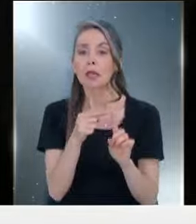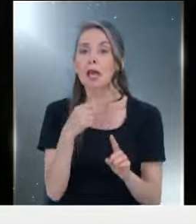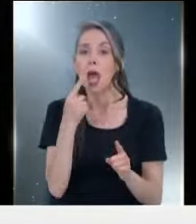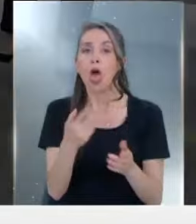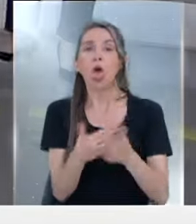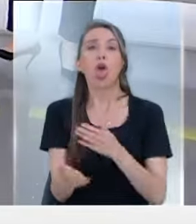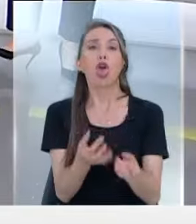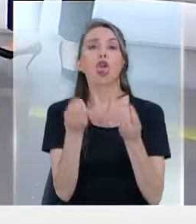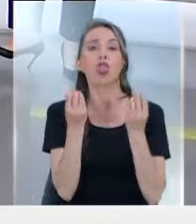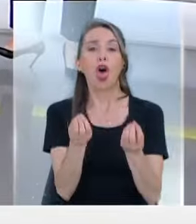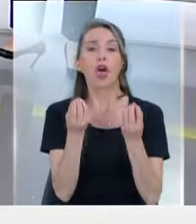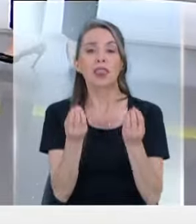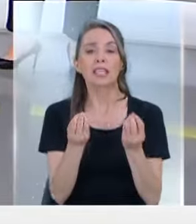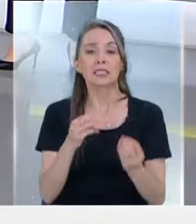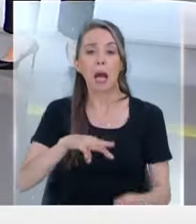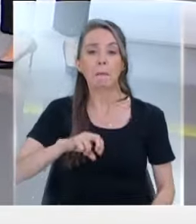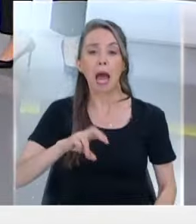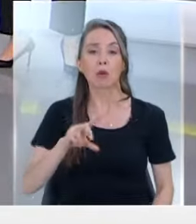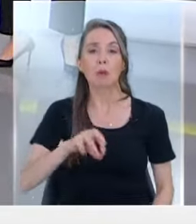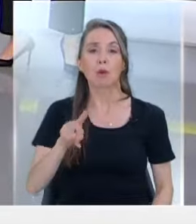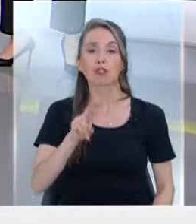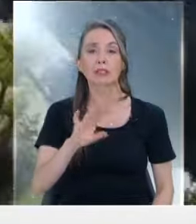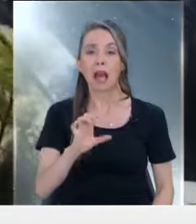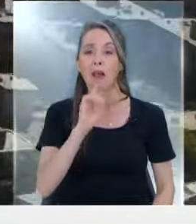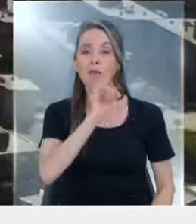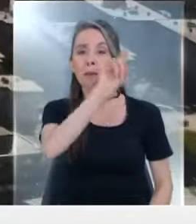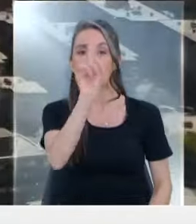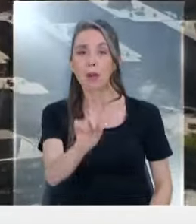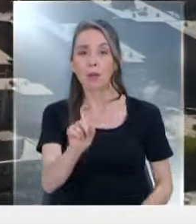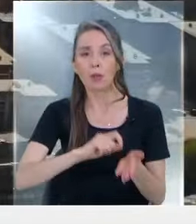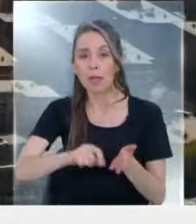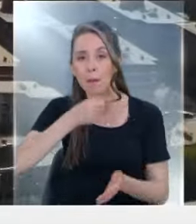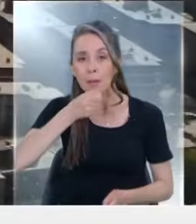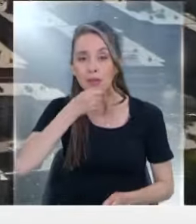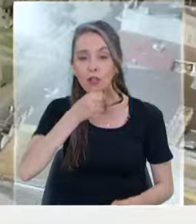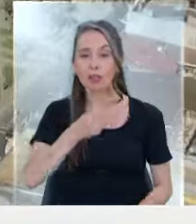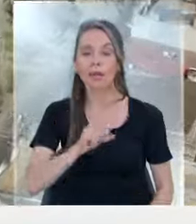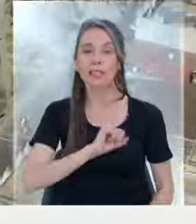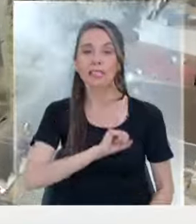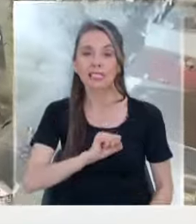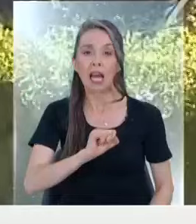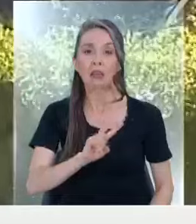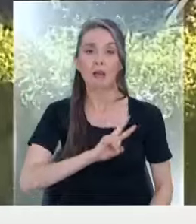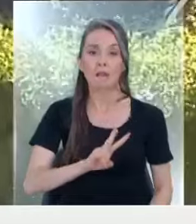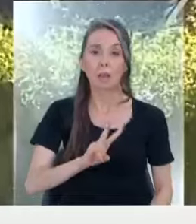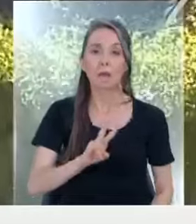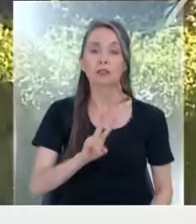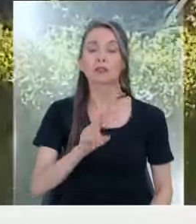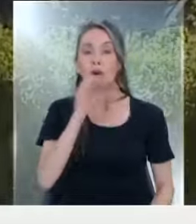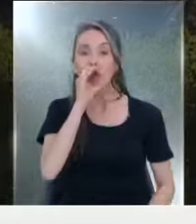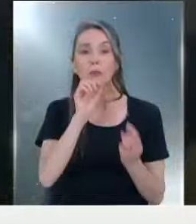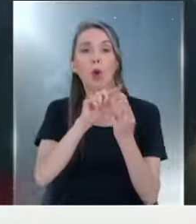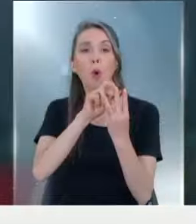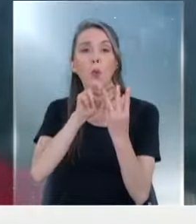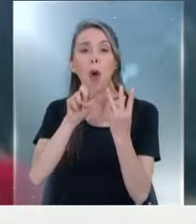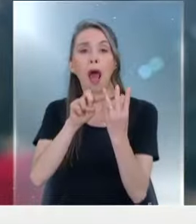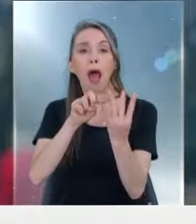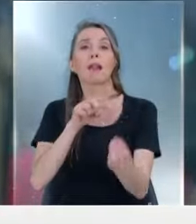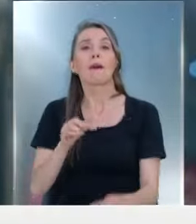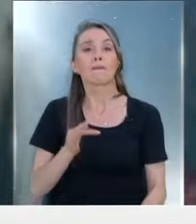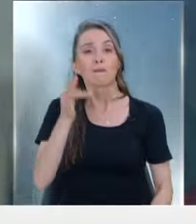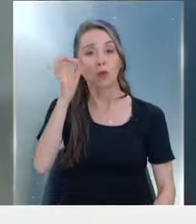¿Dónde está Manuel Monsalve? Santiago, Valparaíso, Concepción. El futuro del